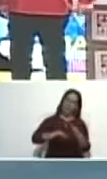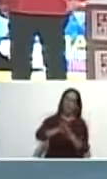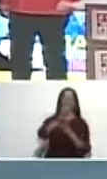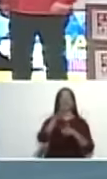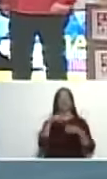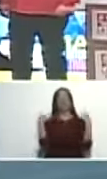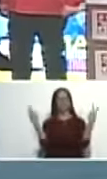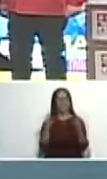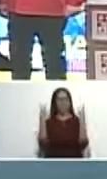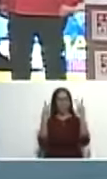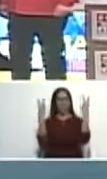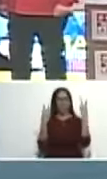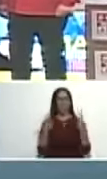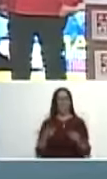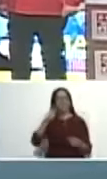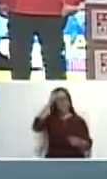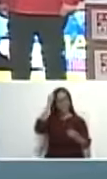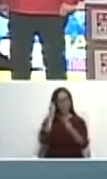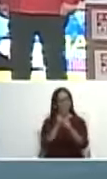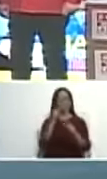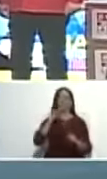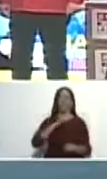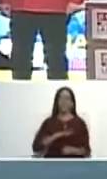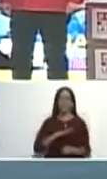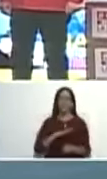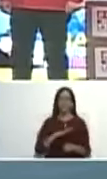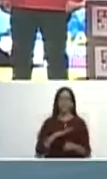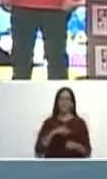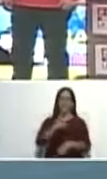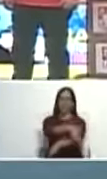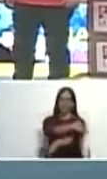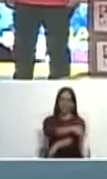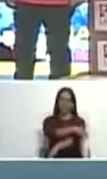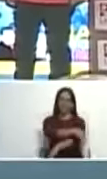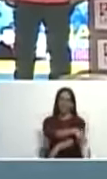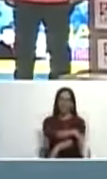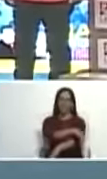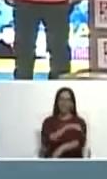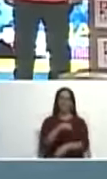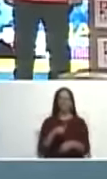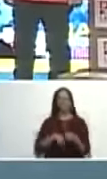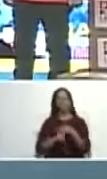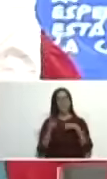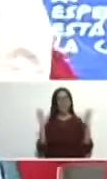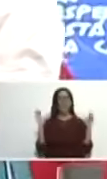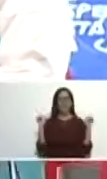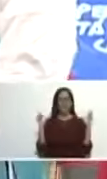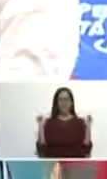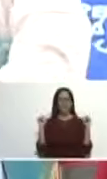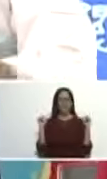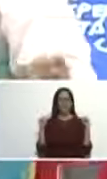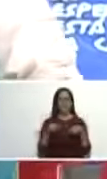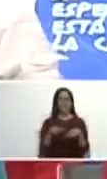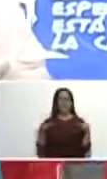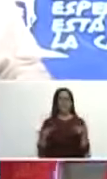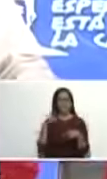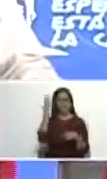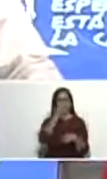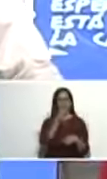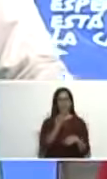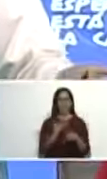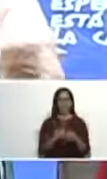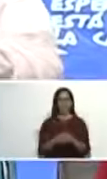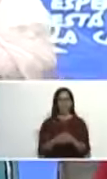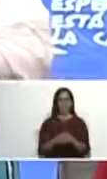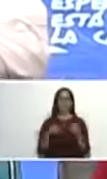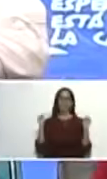la victoria. La esperanza está en la calle. Vamos a despedir esta jornada bella